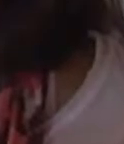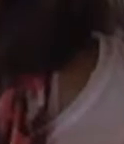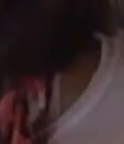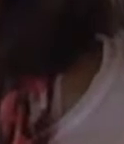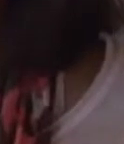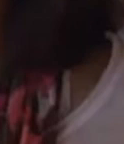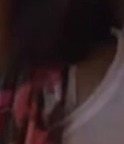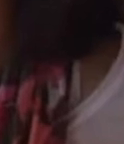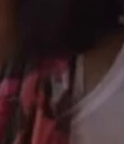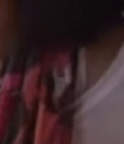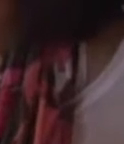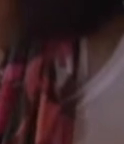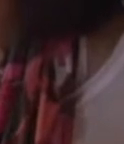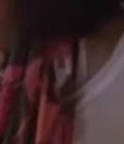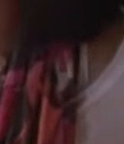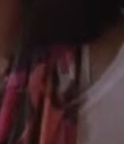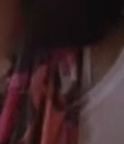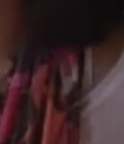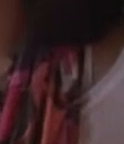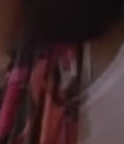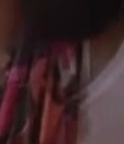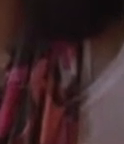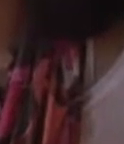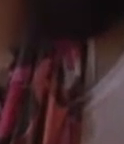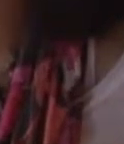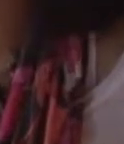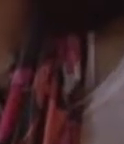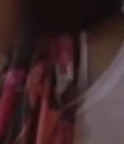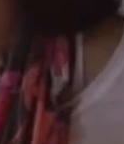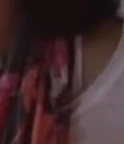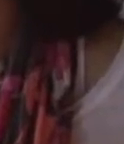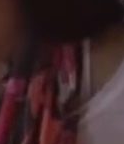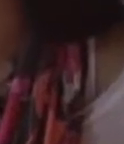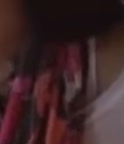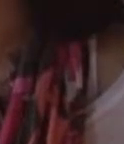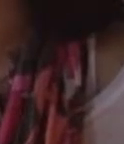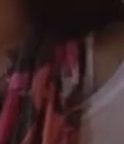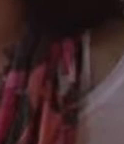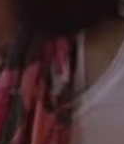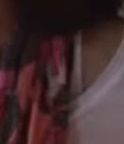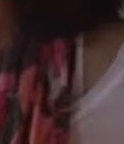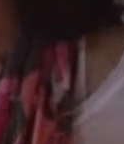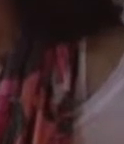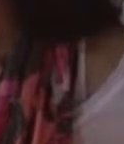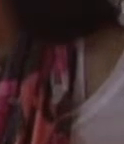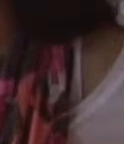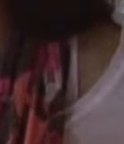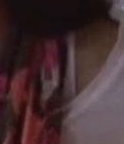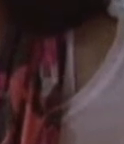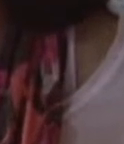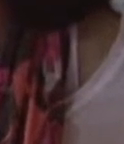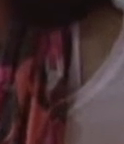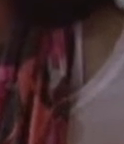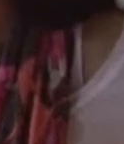sabía usted que la comisión legislativa que investigó la crisis de la caja indica que dicha crisis inició muchos años atrás que partidos políticos